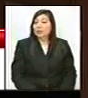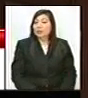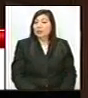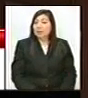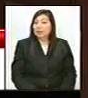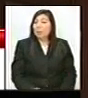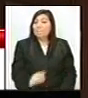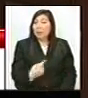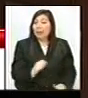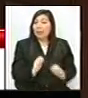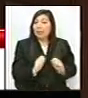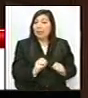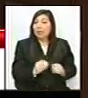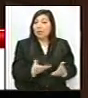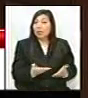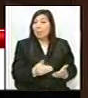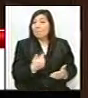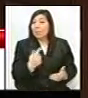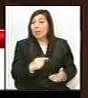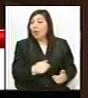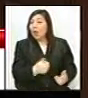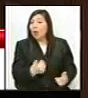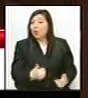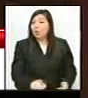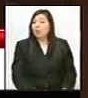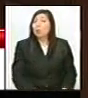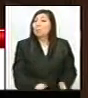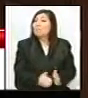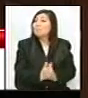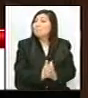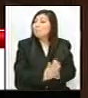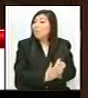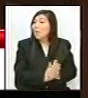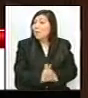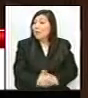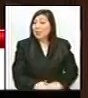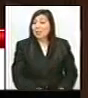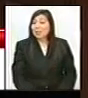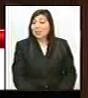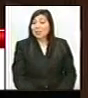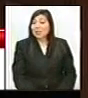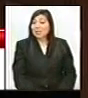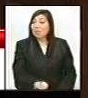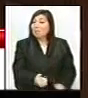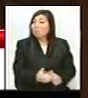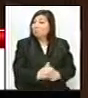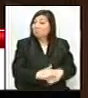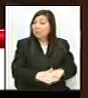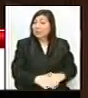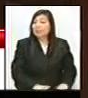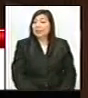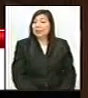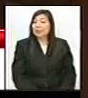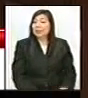hace dar para sí o hace dar para otro provecho, beneficio u otra ventaja.